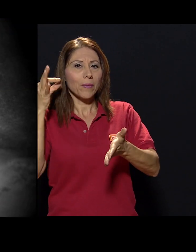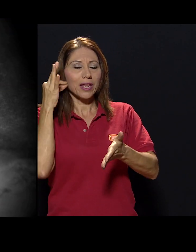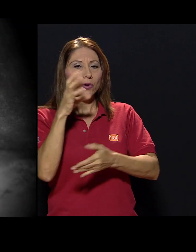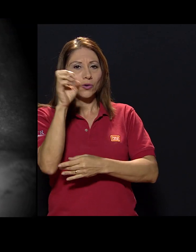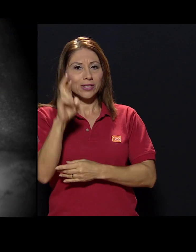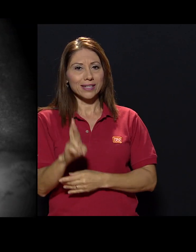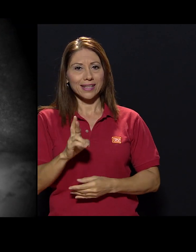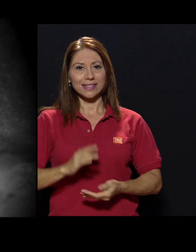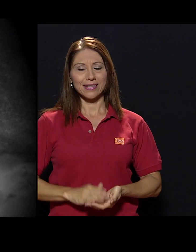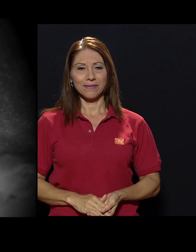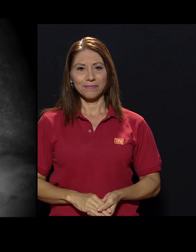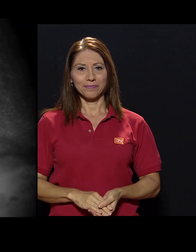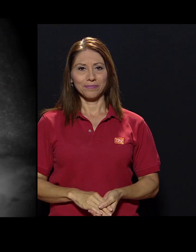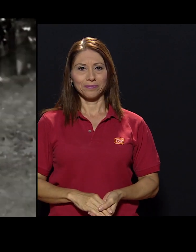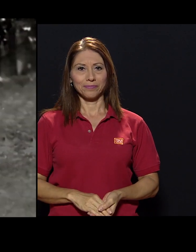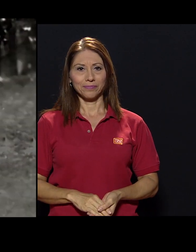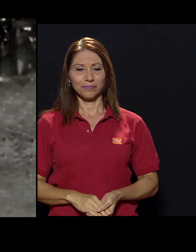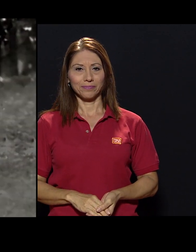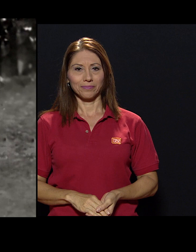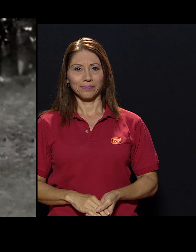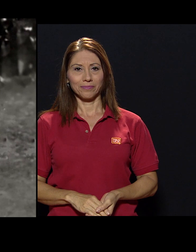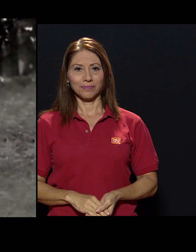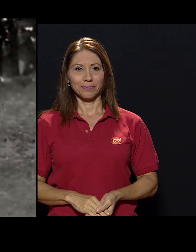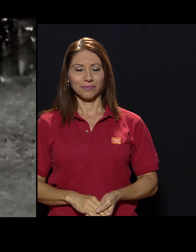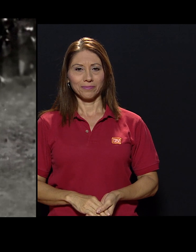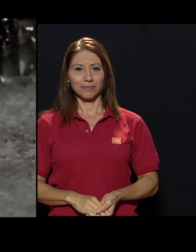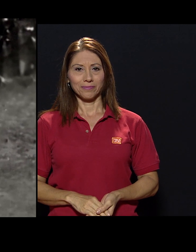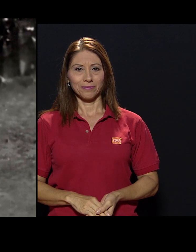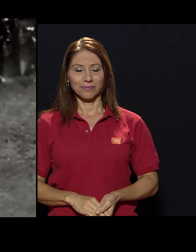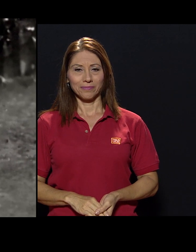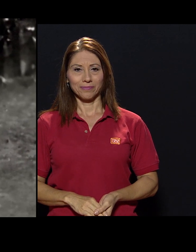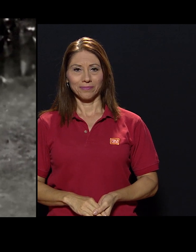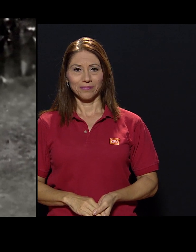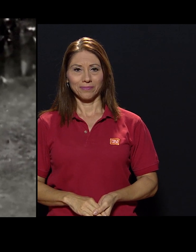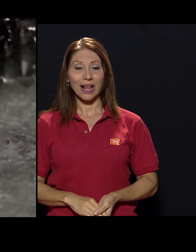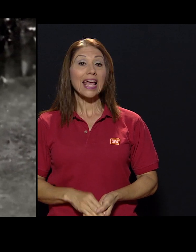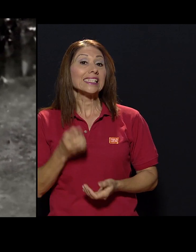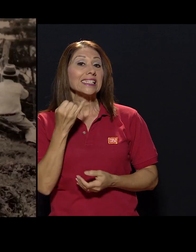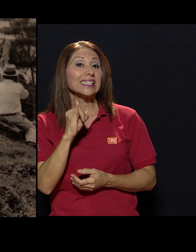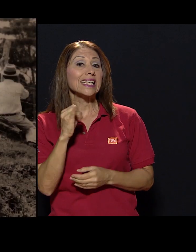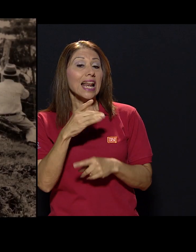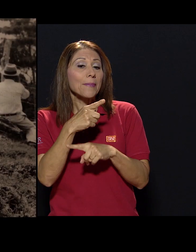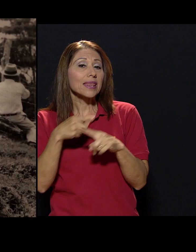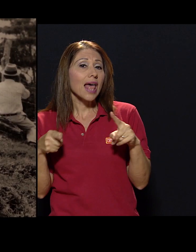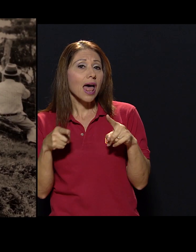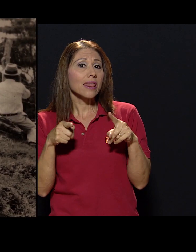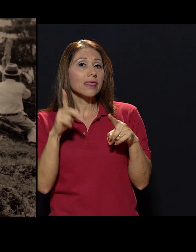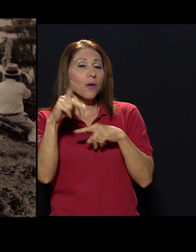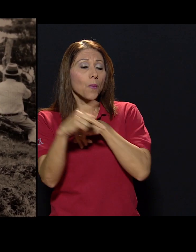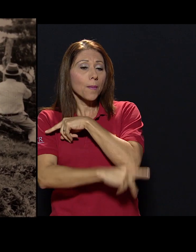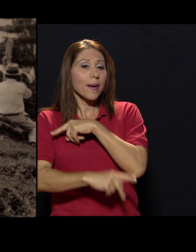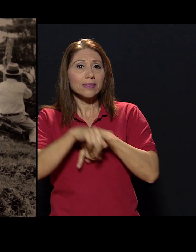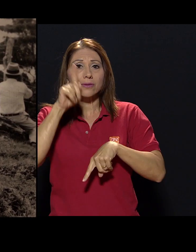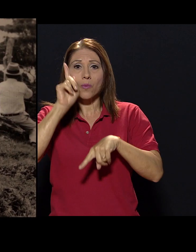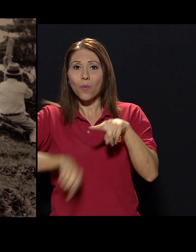una de las principales Impulsoras Del voto femenino Costarricense Si la mitad De